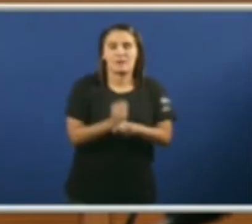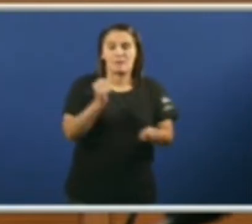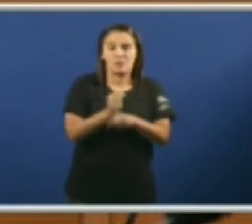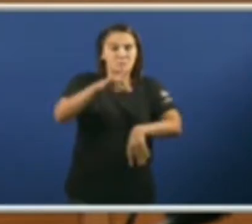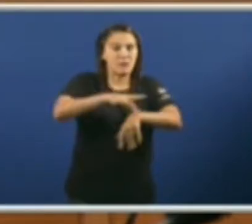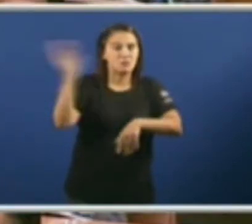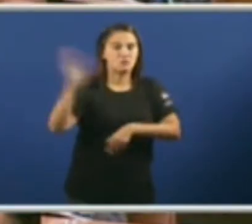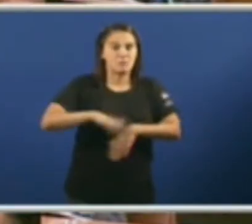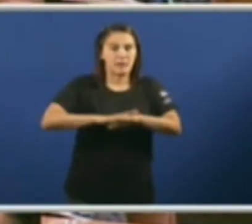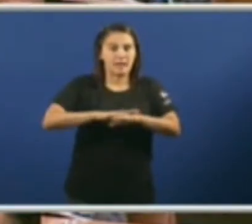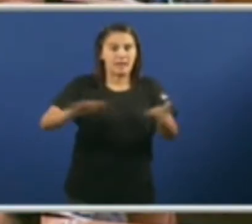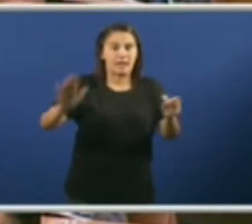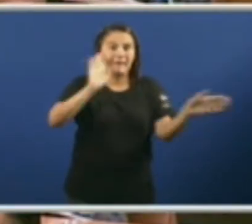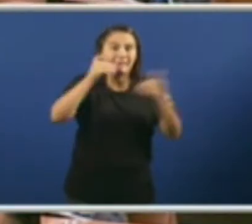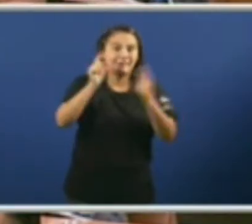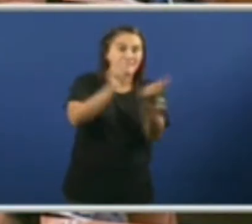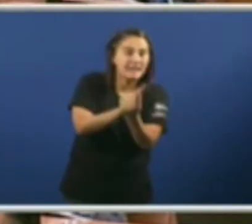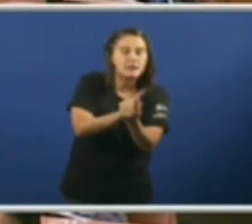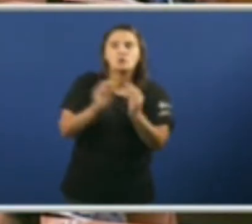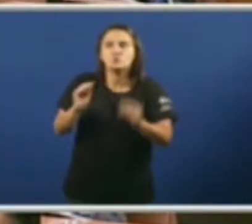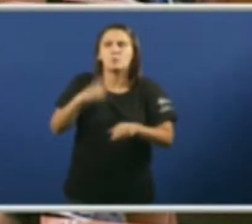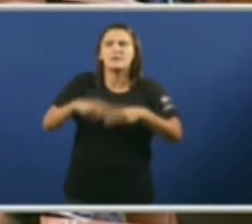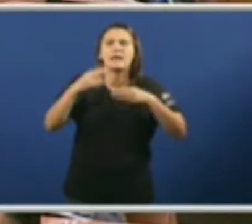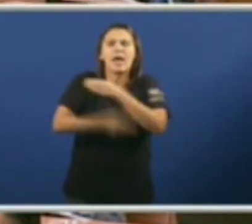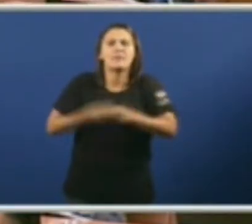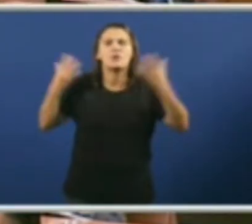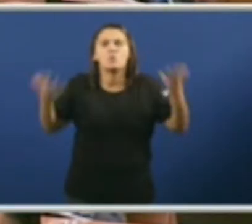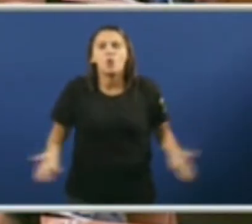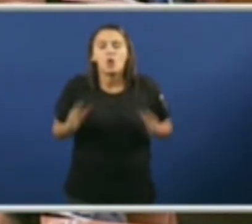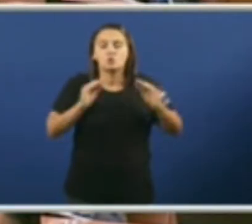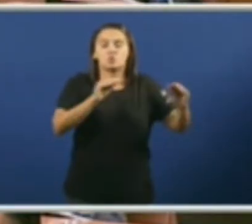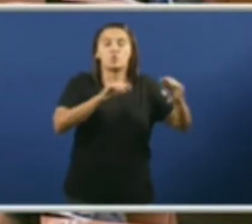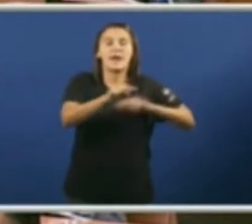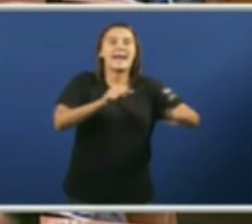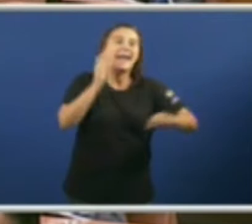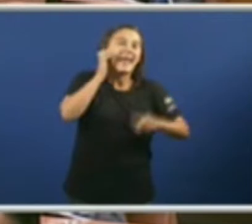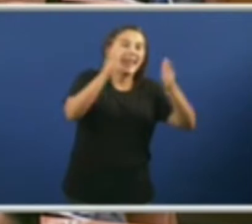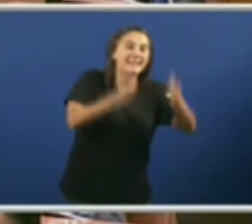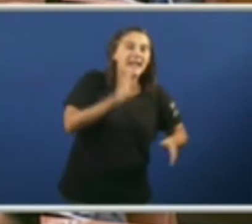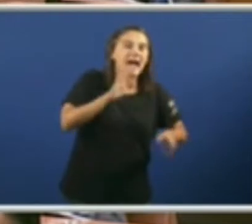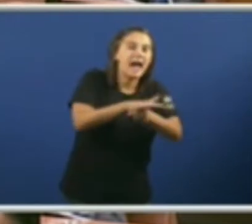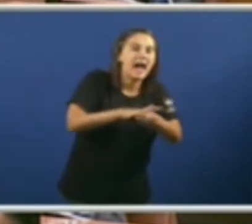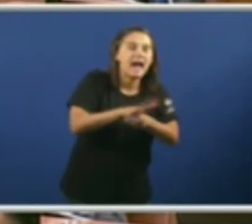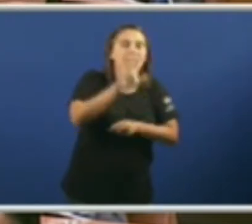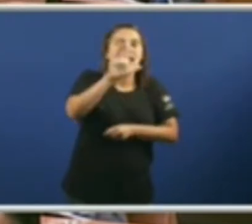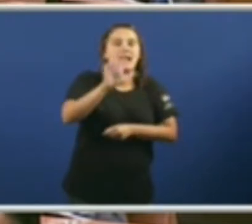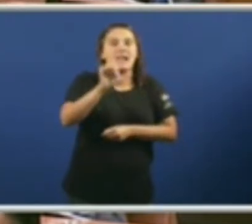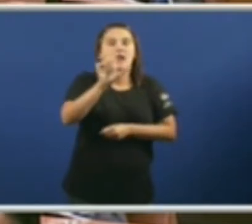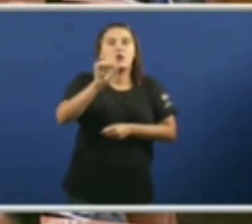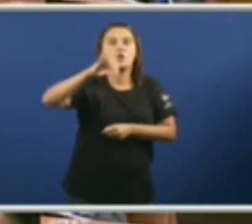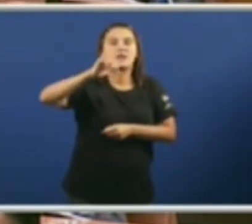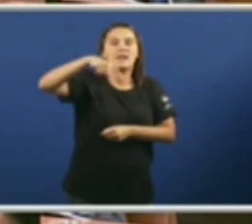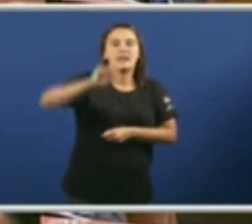atendelo. Que tipo de política sanitaria fai cando a xerente desa área sanitaria, Eloína Núñez, a súa